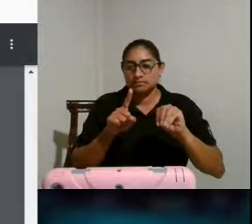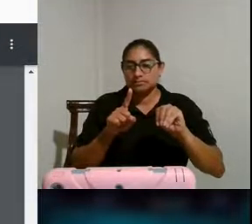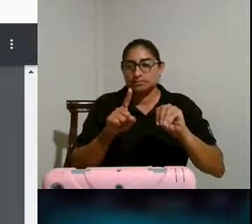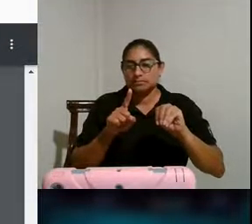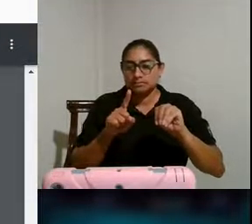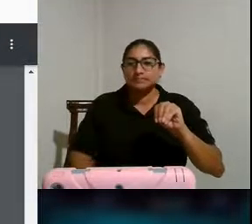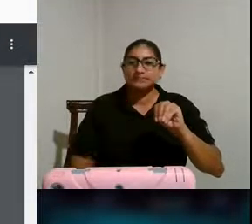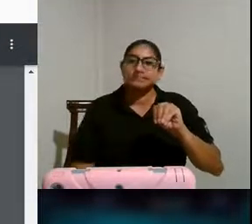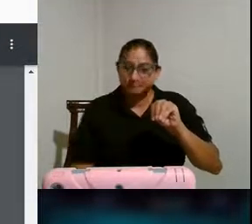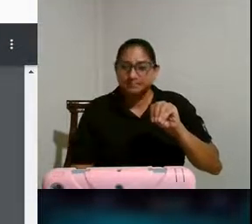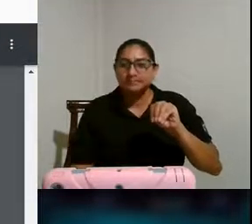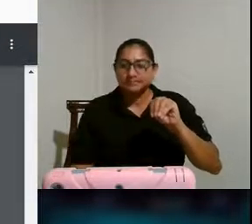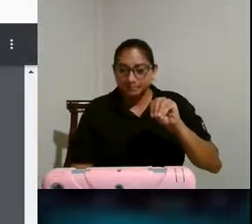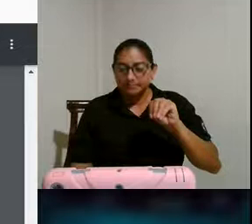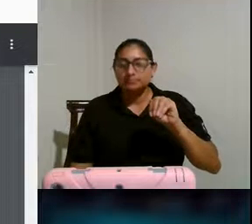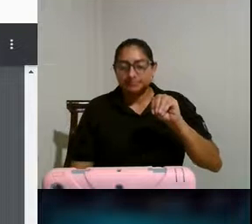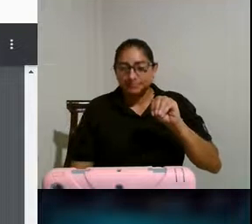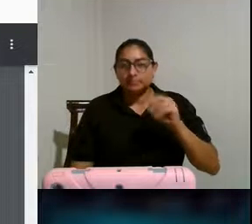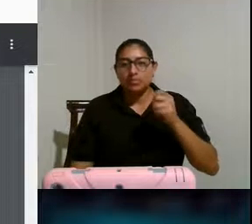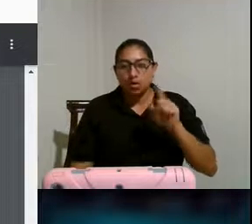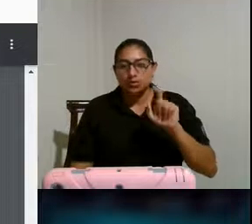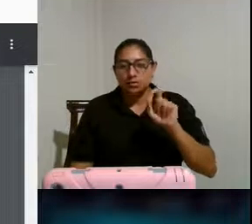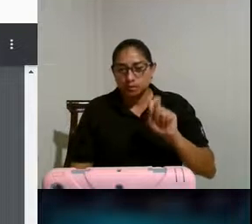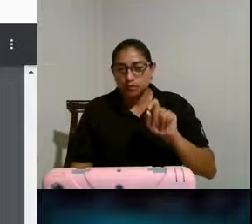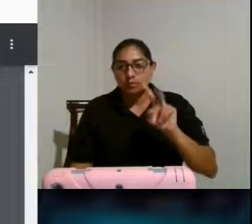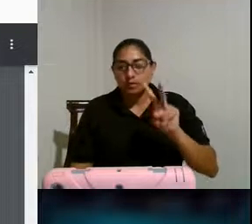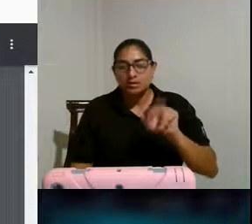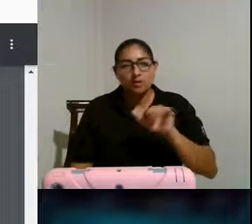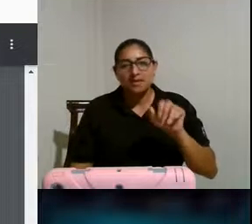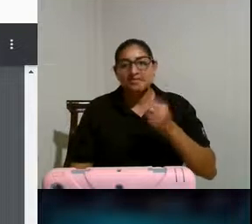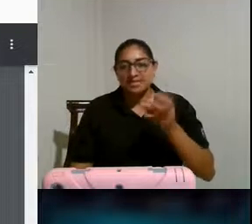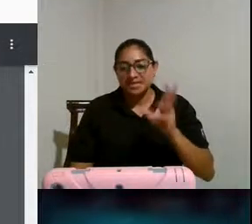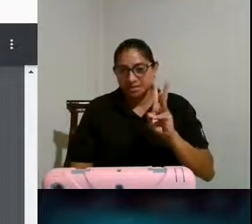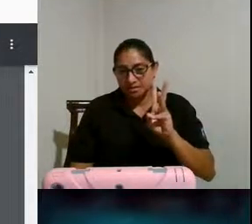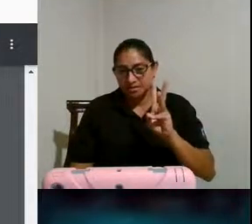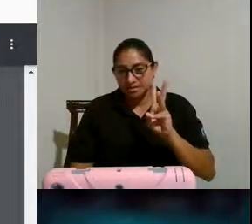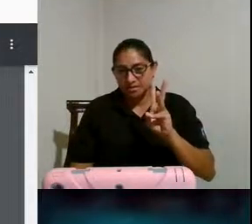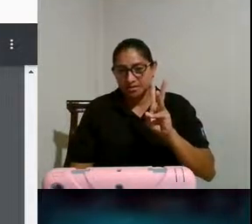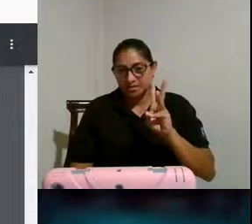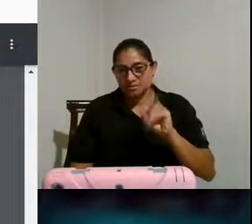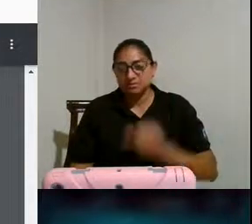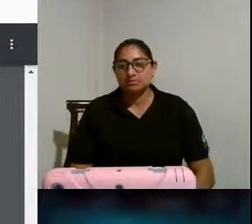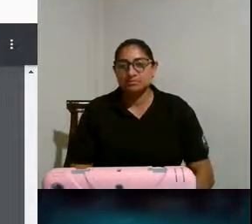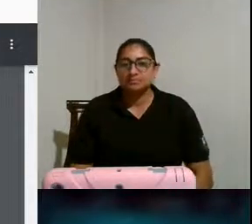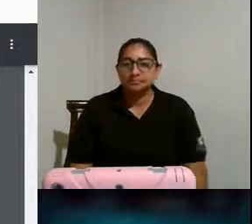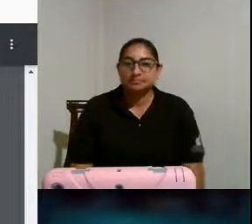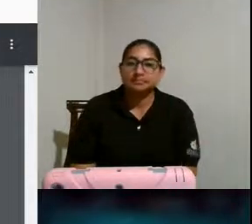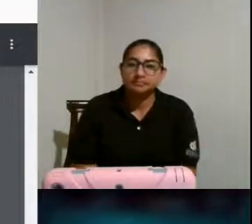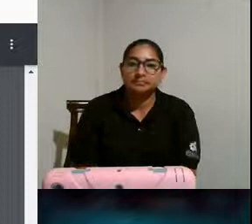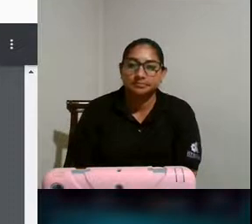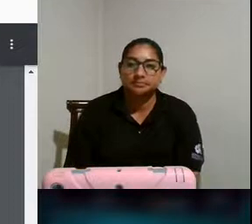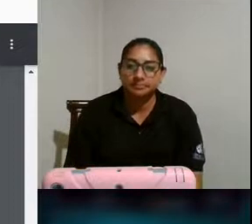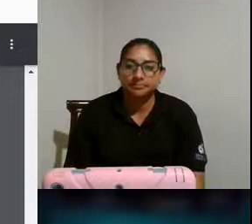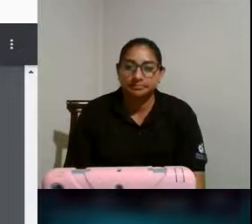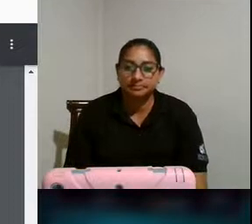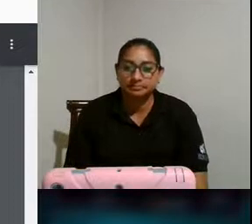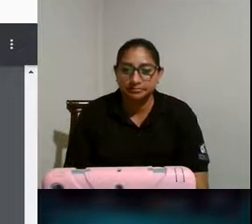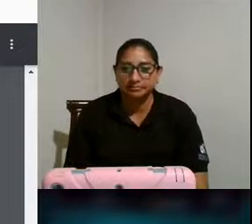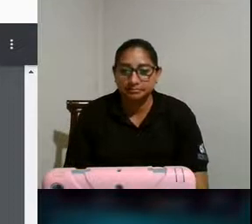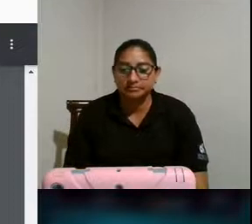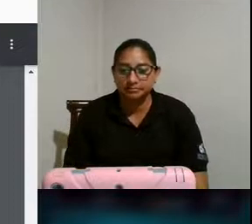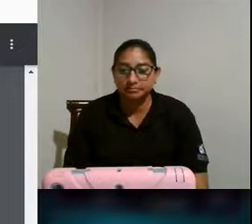esta forma. 6 menos 11 por 2 es igual a menos 16. Ese sería el valor de b y usted